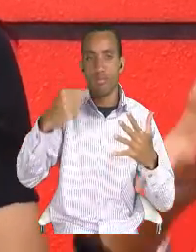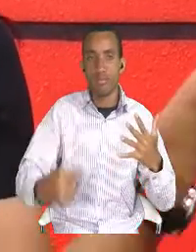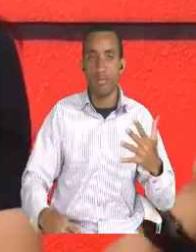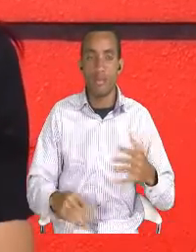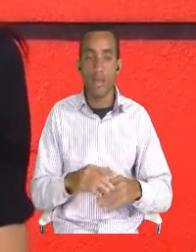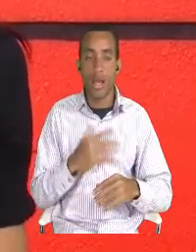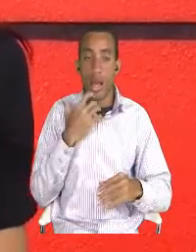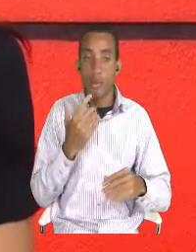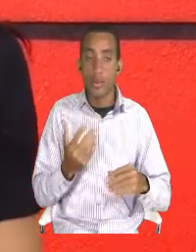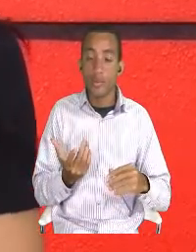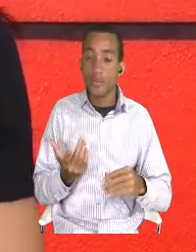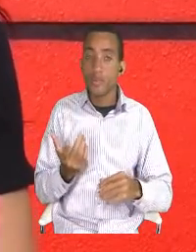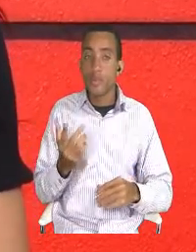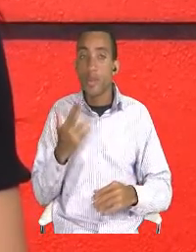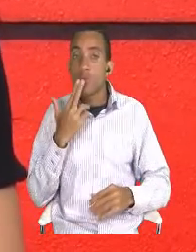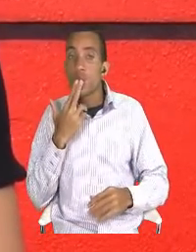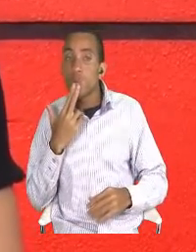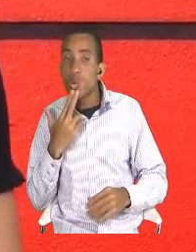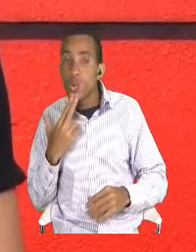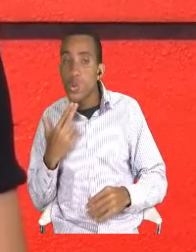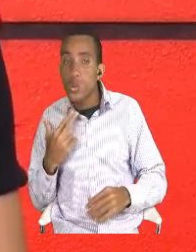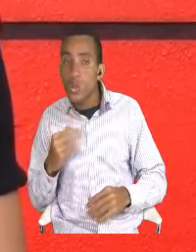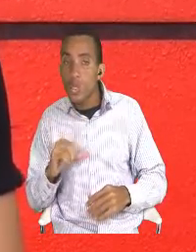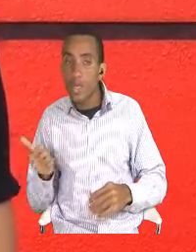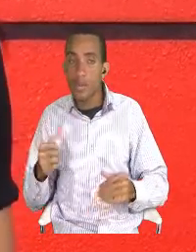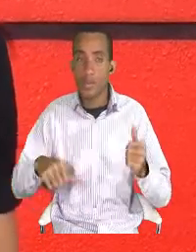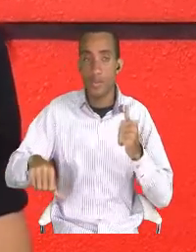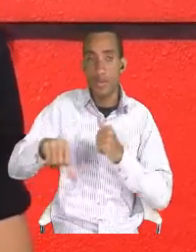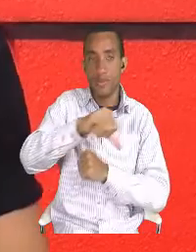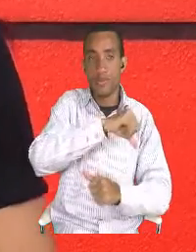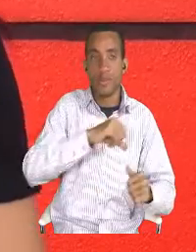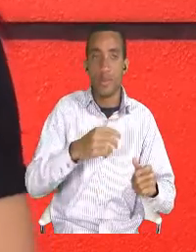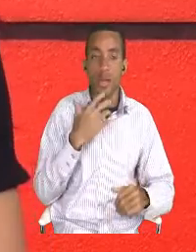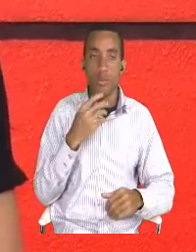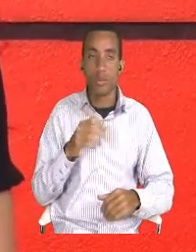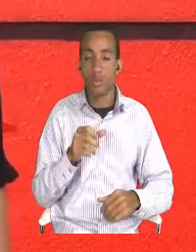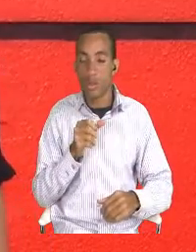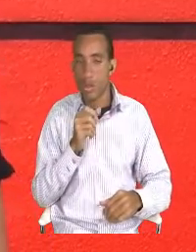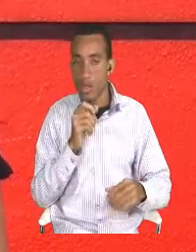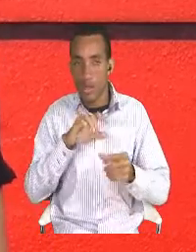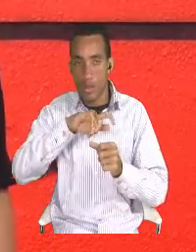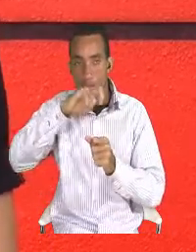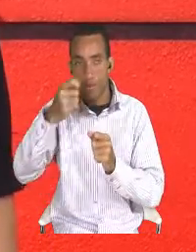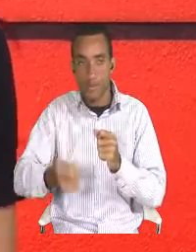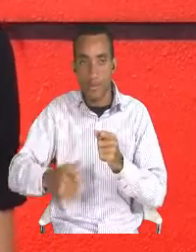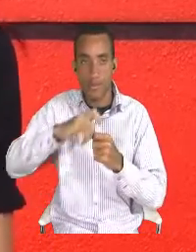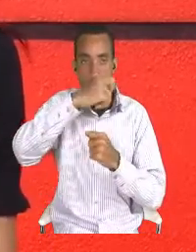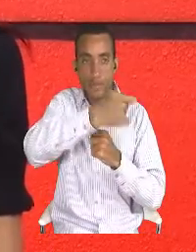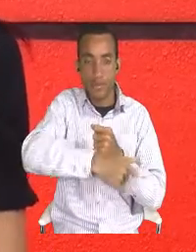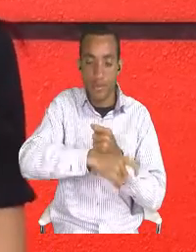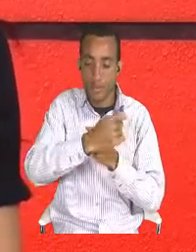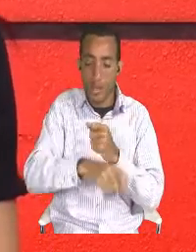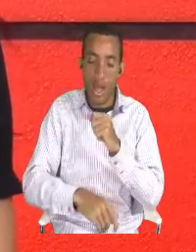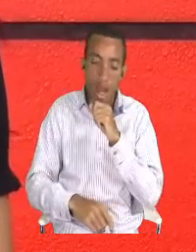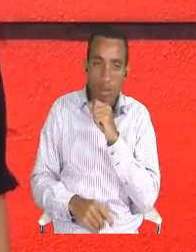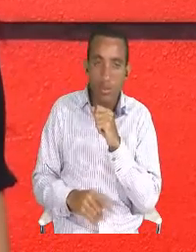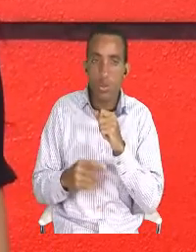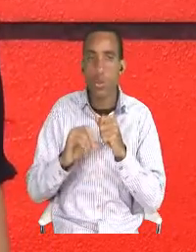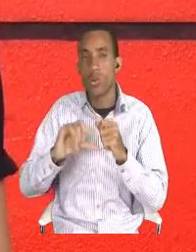cambias el azúcar refinada por la fructosa, por decir un banano, una miel de yacón, una miel natural,